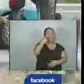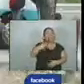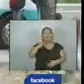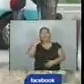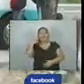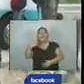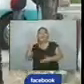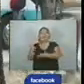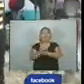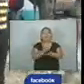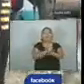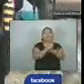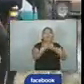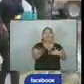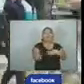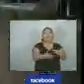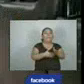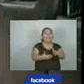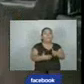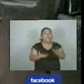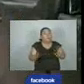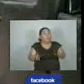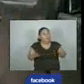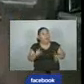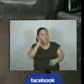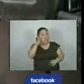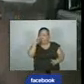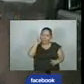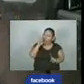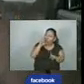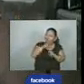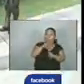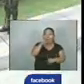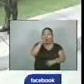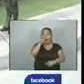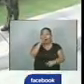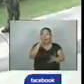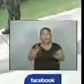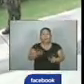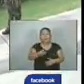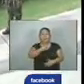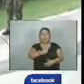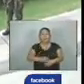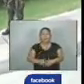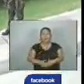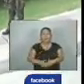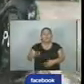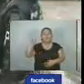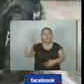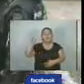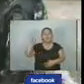extorsión. El plan se empezará a aplicar y, aunque parece agresivo, se esperan resultados. Con imágenes de Walter Pérez, les informó